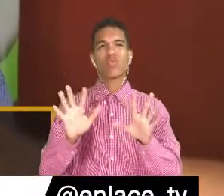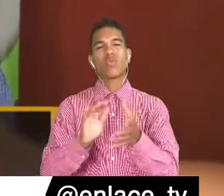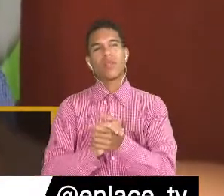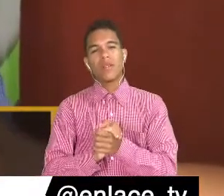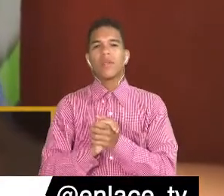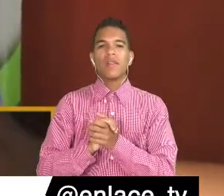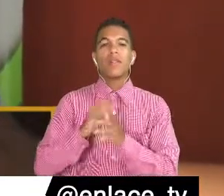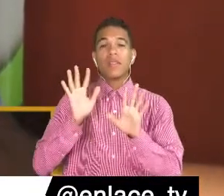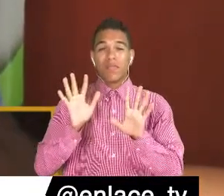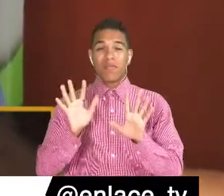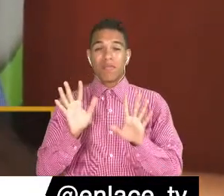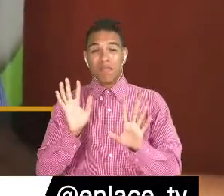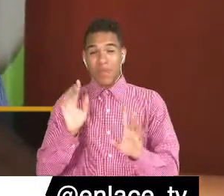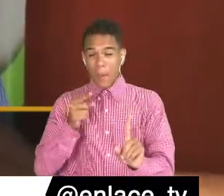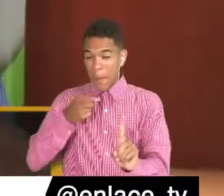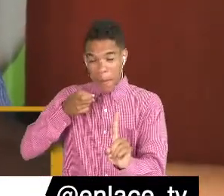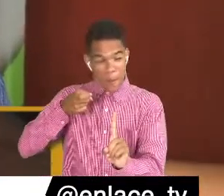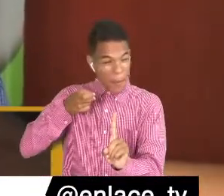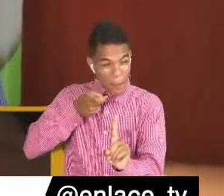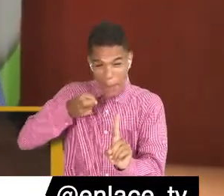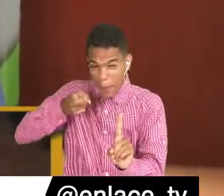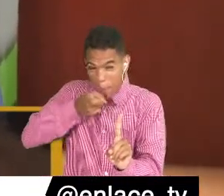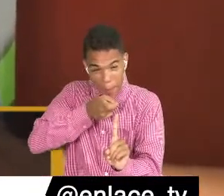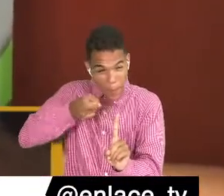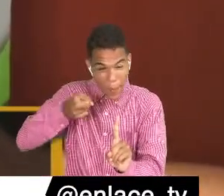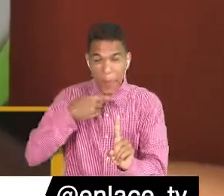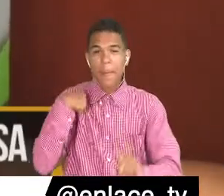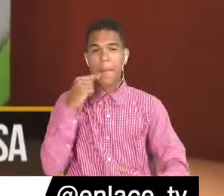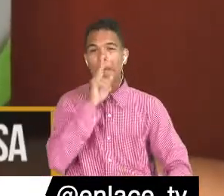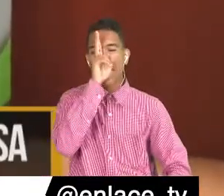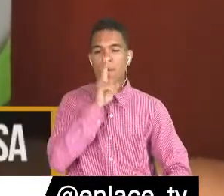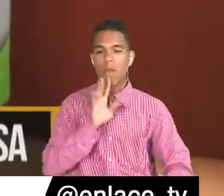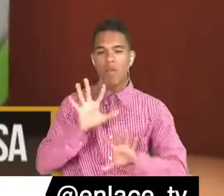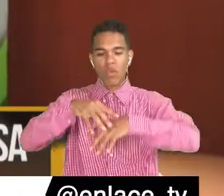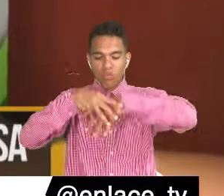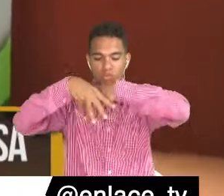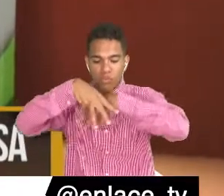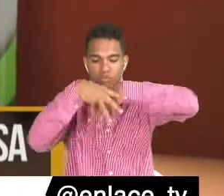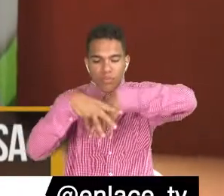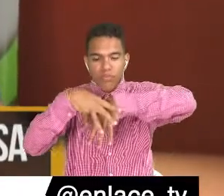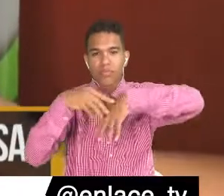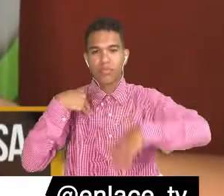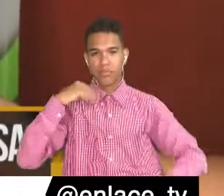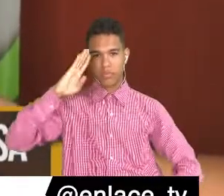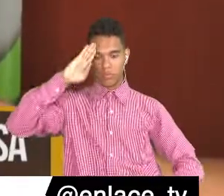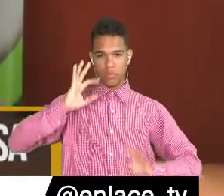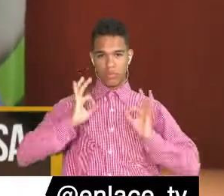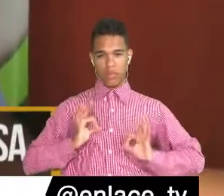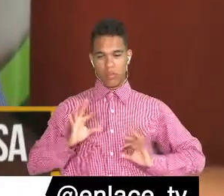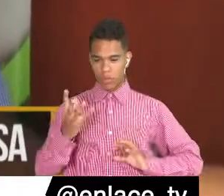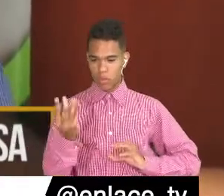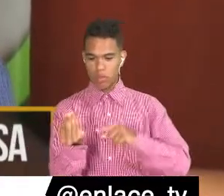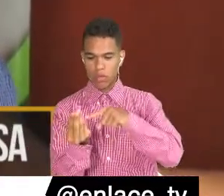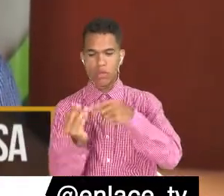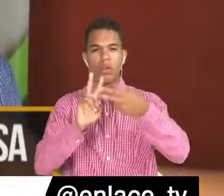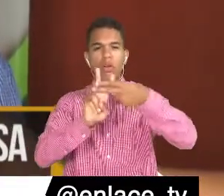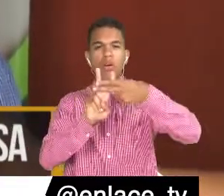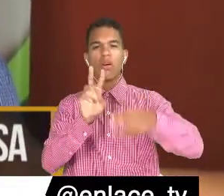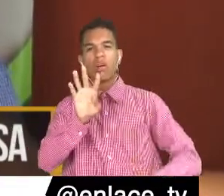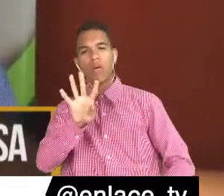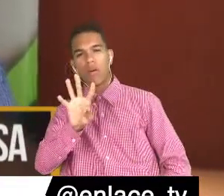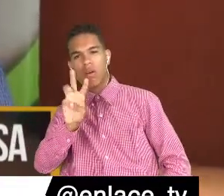acribillado, de una manera así decirlo, por parte, presuntamente por tropas del Ejército Nacional del Batallón de Selva número 48, el señor Eduardo